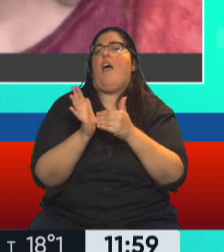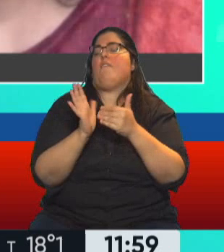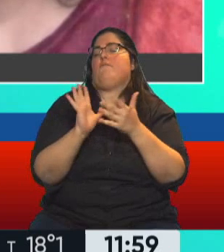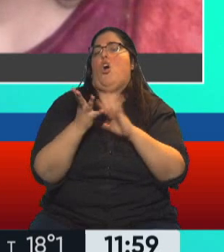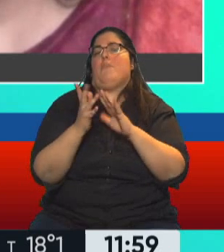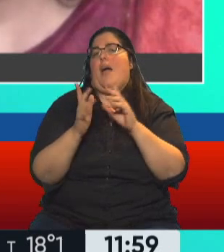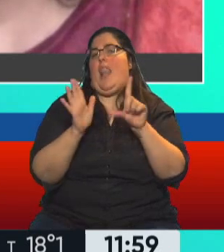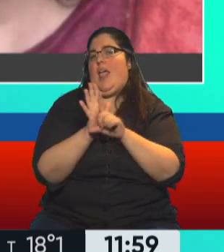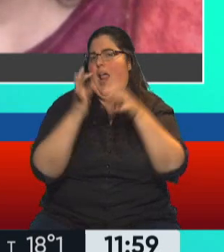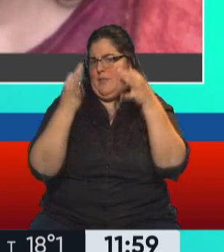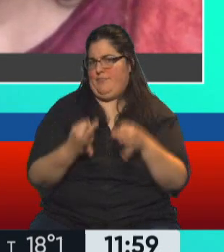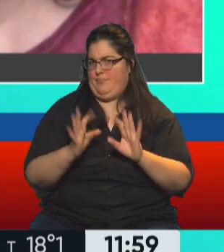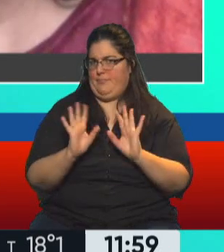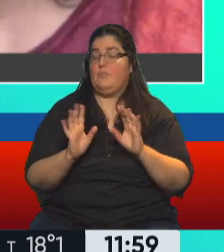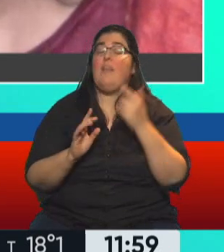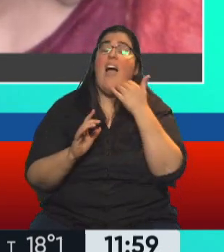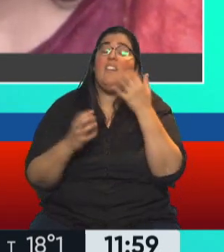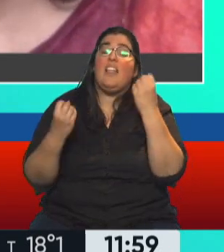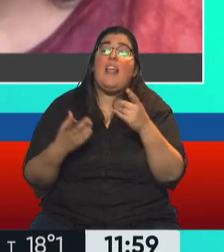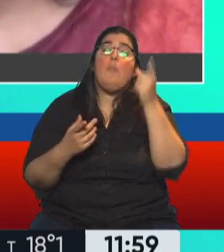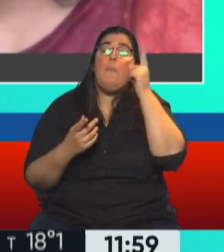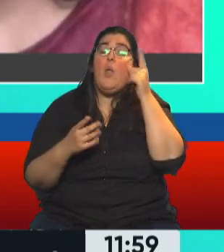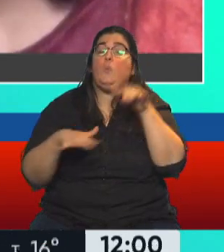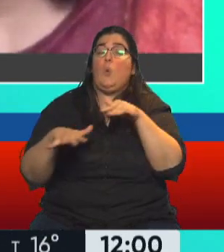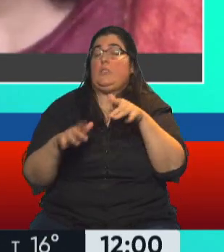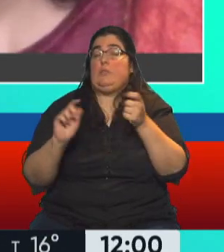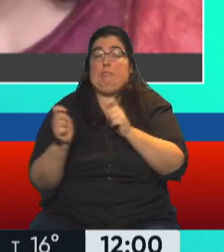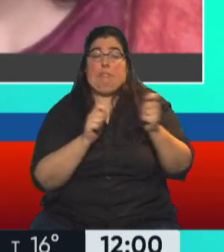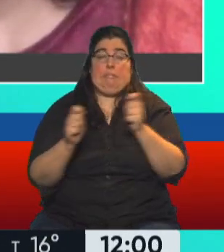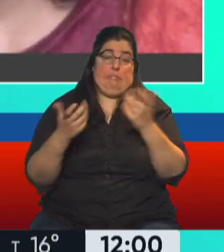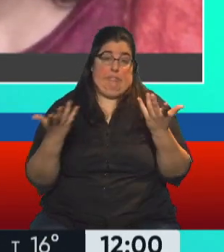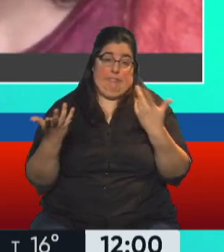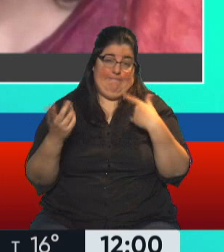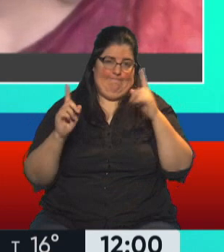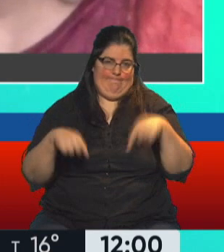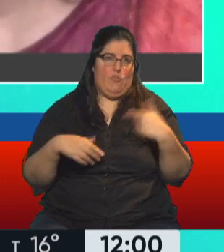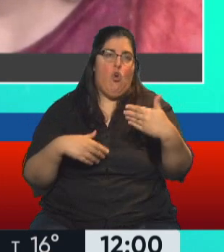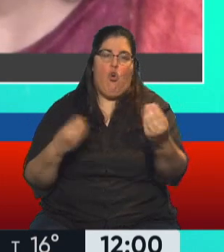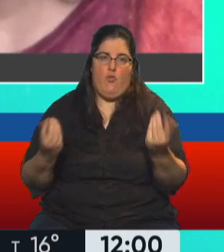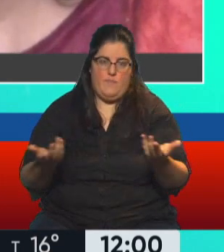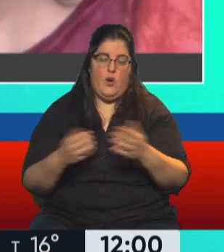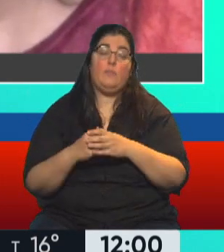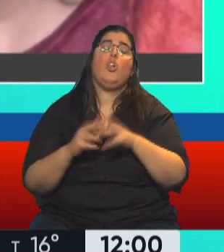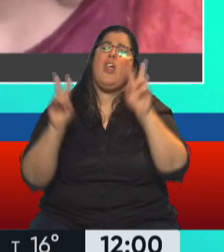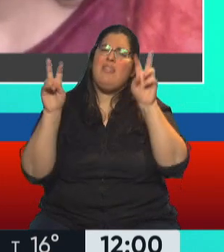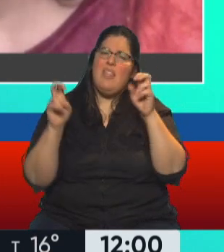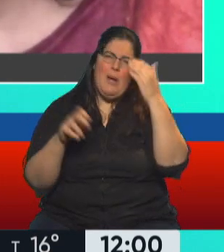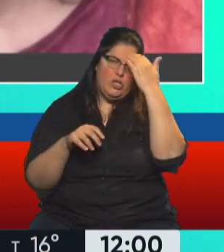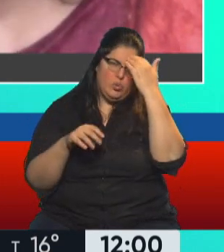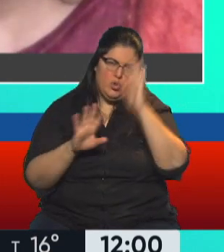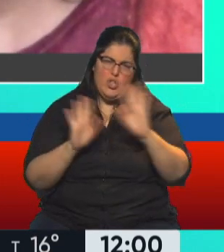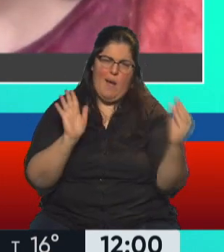las cosas. En el Perú todo es muy, muy impredecible, ¿no? El punto es que el tema de la Constitución se puso en la agenda ya en